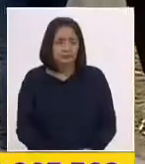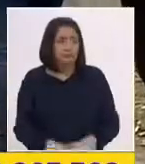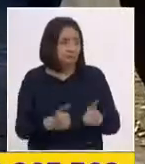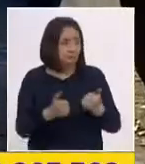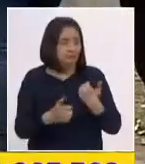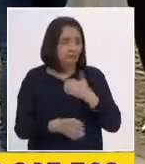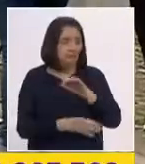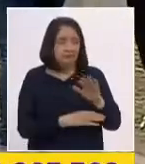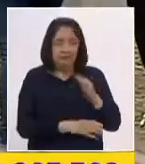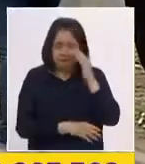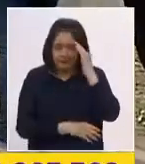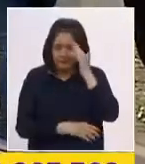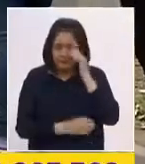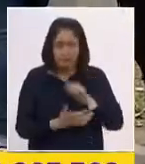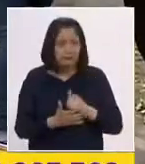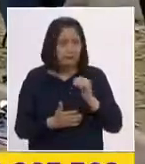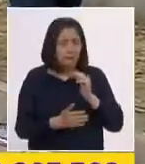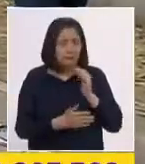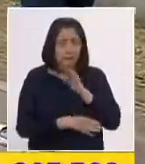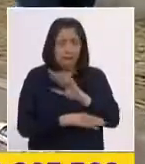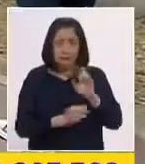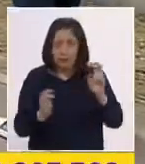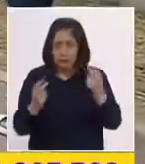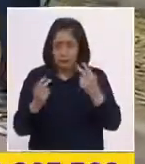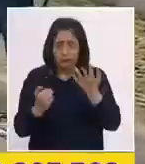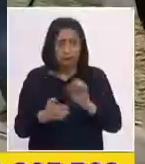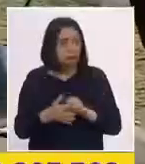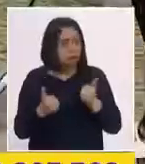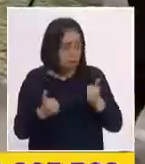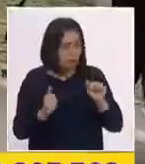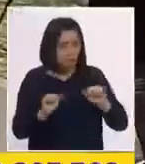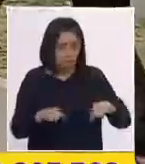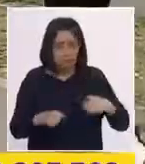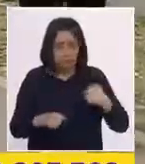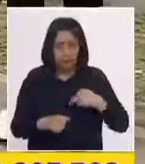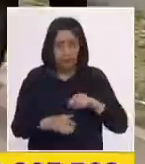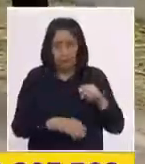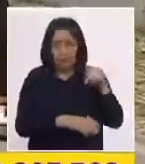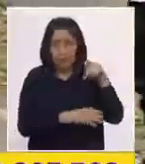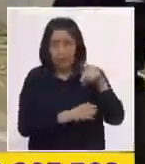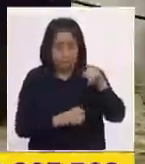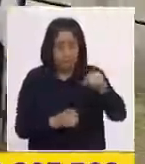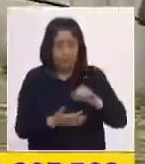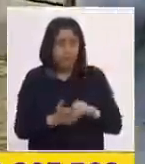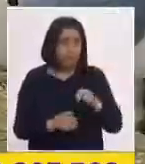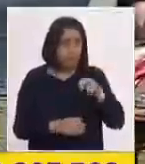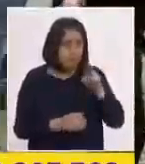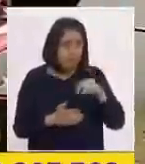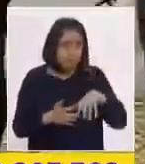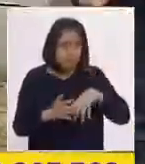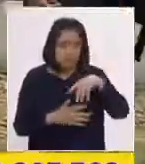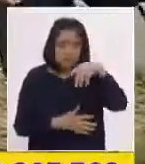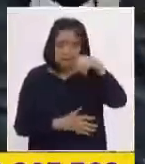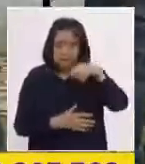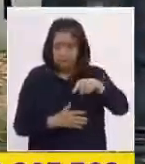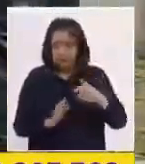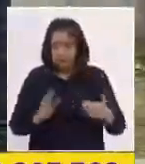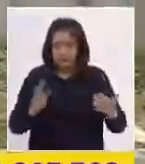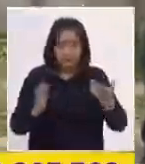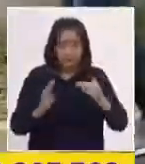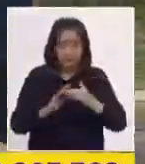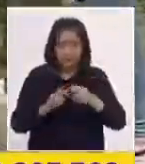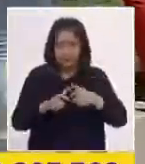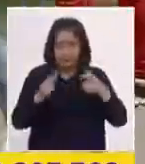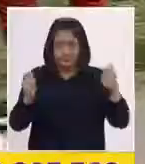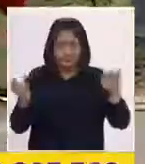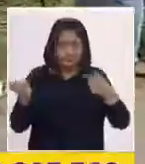Muy buenas tardes, Noelia de Fátima, y buenas tardes con todos. Como bien lo has dicho, estoy en Plaza Norte, en los exteriores en realidad de este centro comercial, y